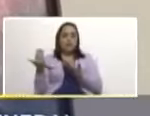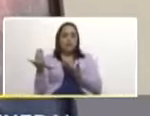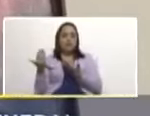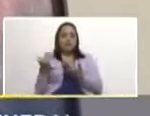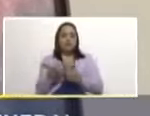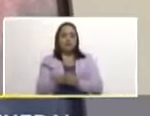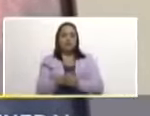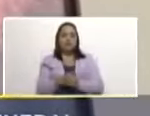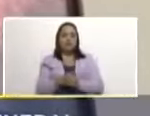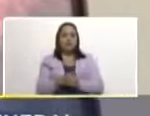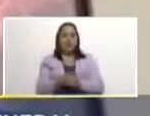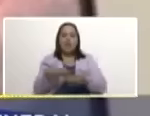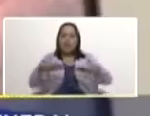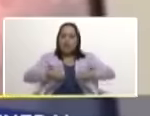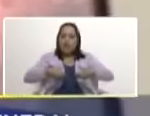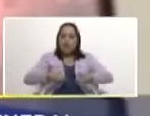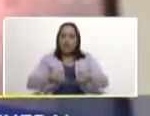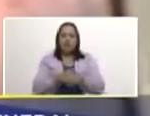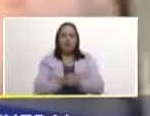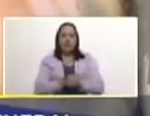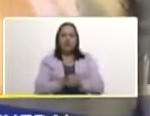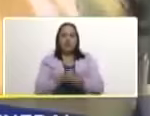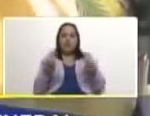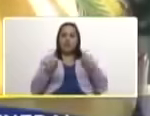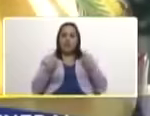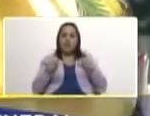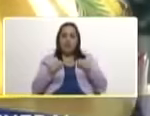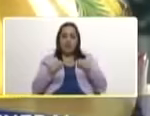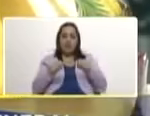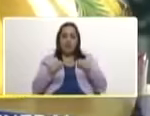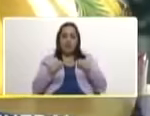en sus luchas de vida,